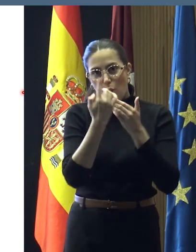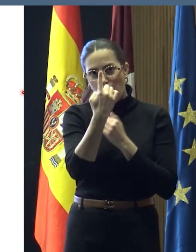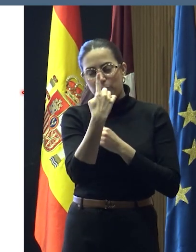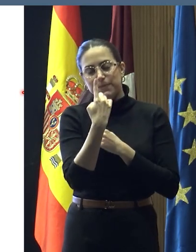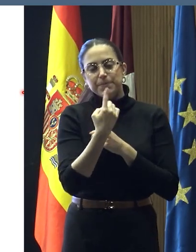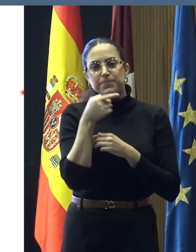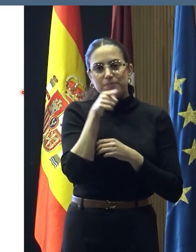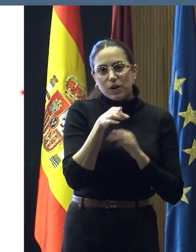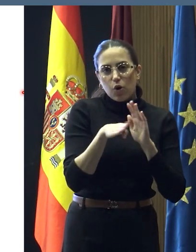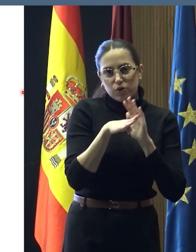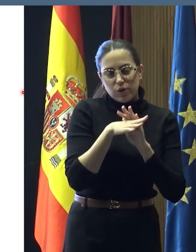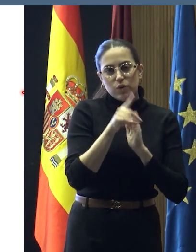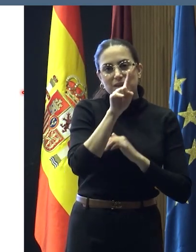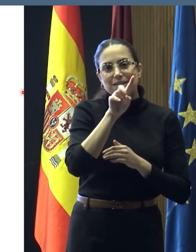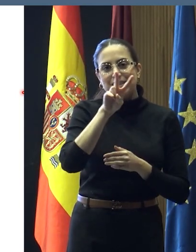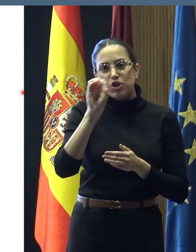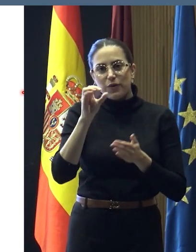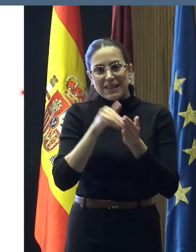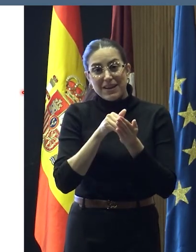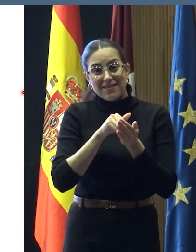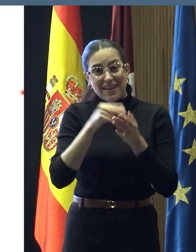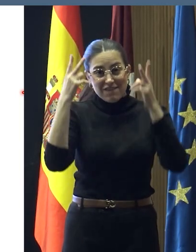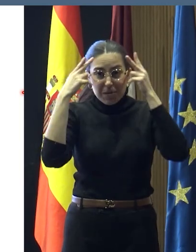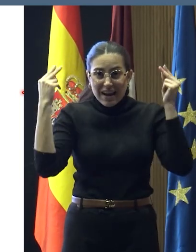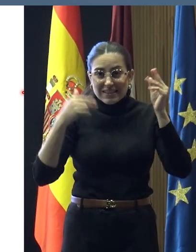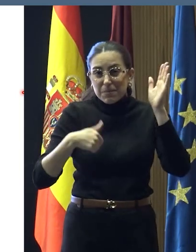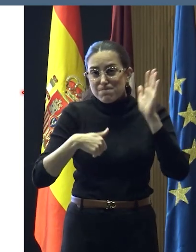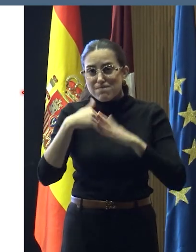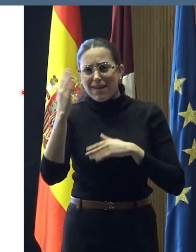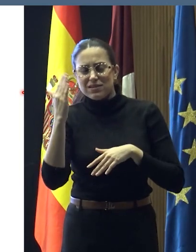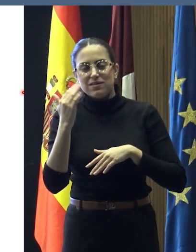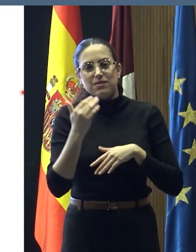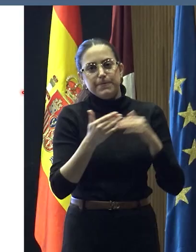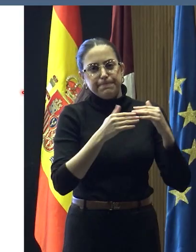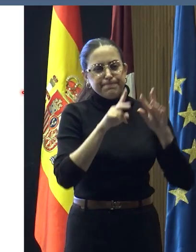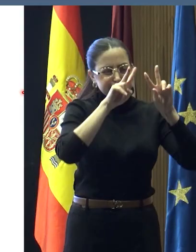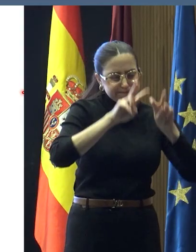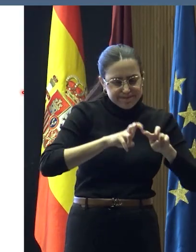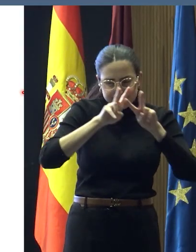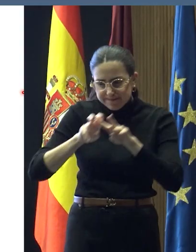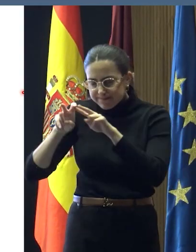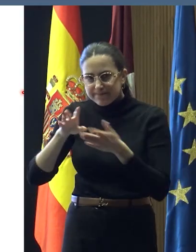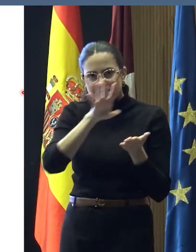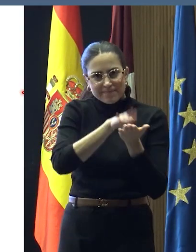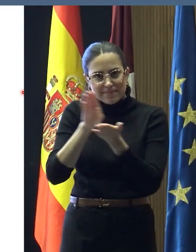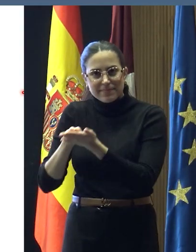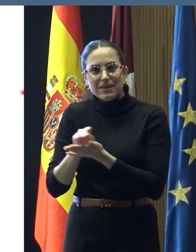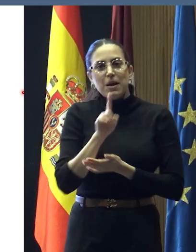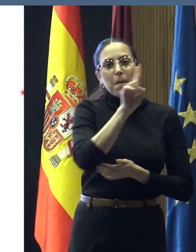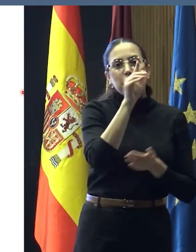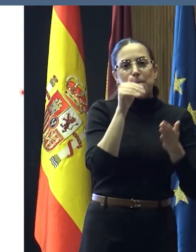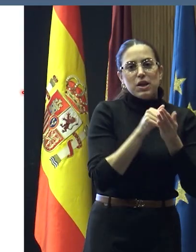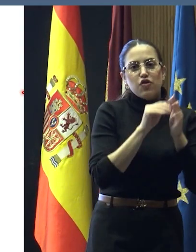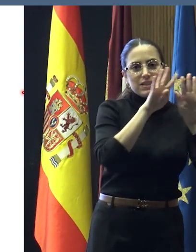siguió a más de 120.000 enfermeras durante décadas, desde 1976,